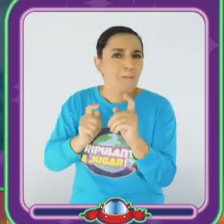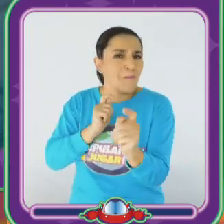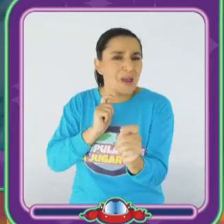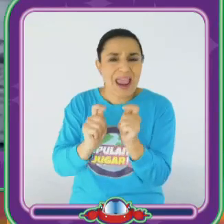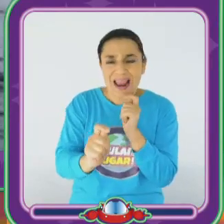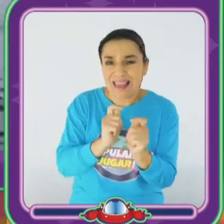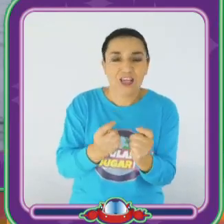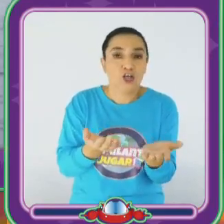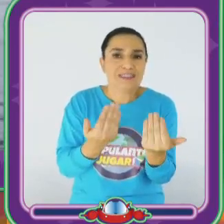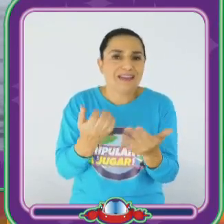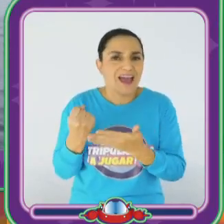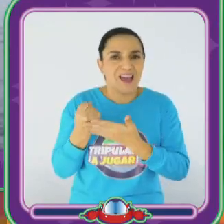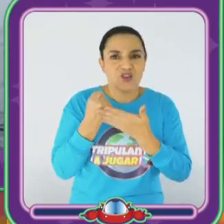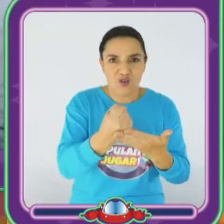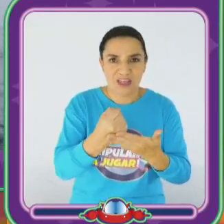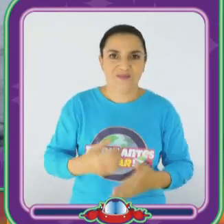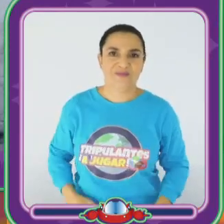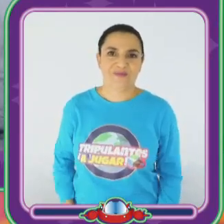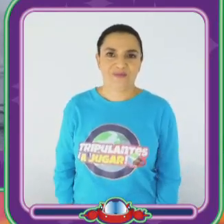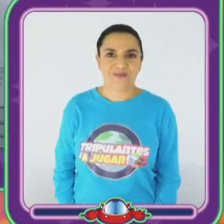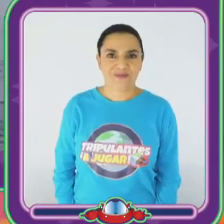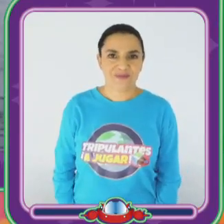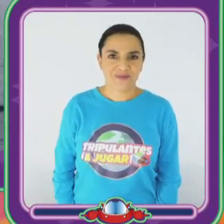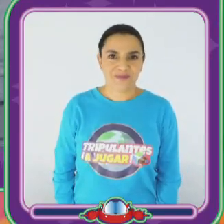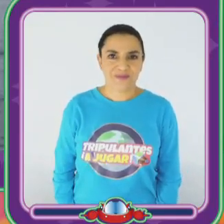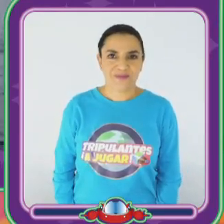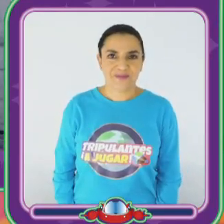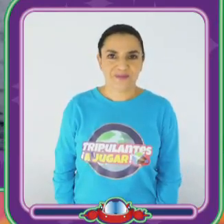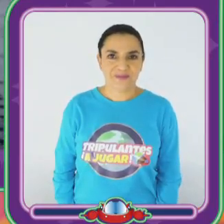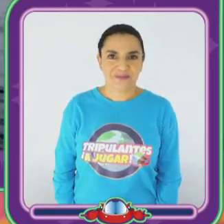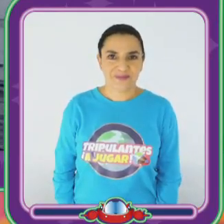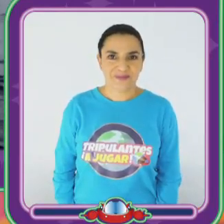corren grave peligro y necesitan ayuda.